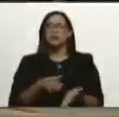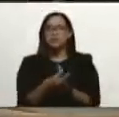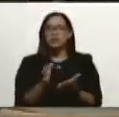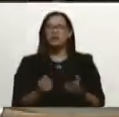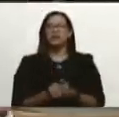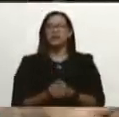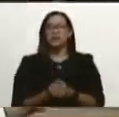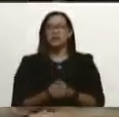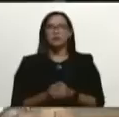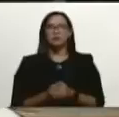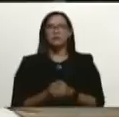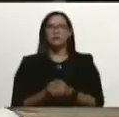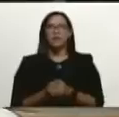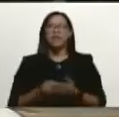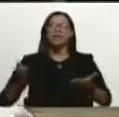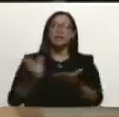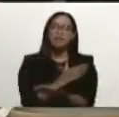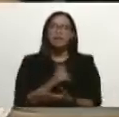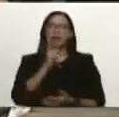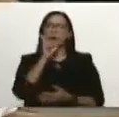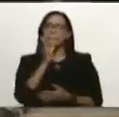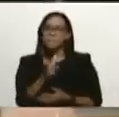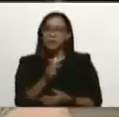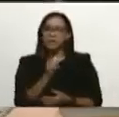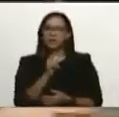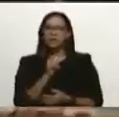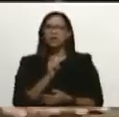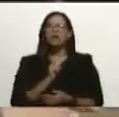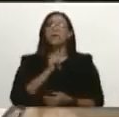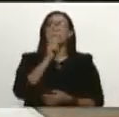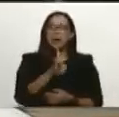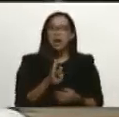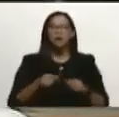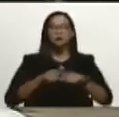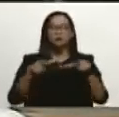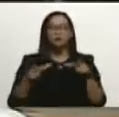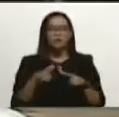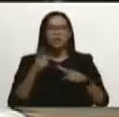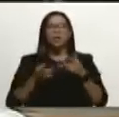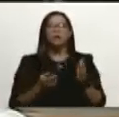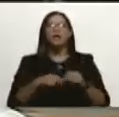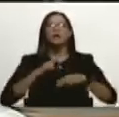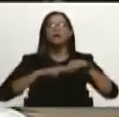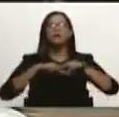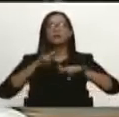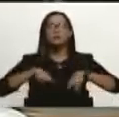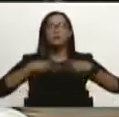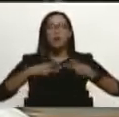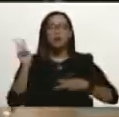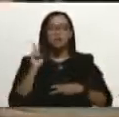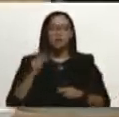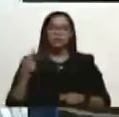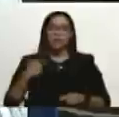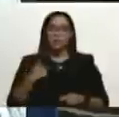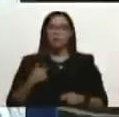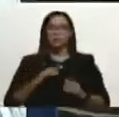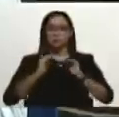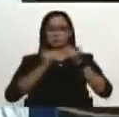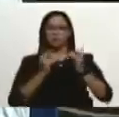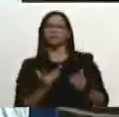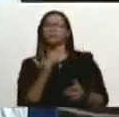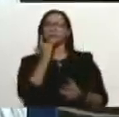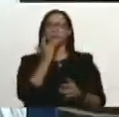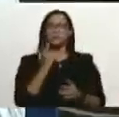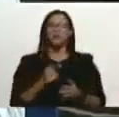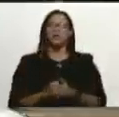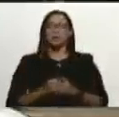quitar los malos frutos y avanzar de forma positiva en la construcción de una nueva Venezuela, por lo cual tenemos que tener la moral bien en alto, el